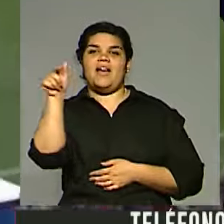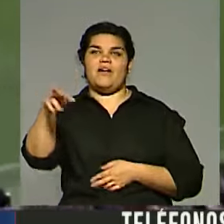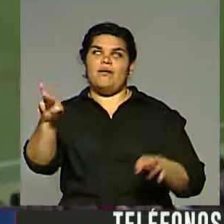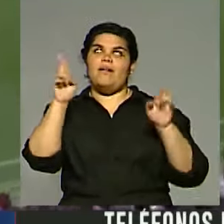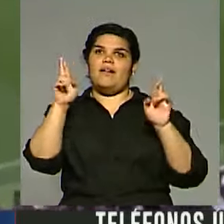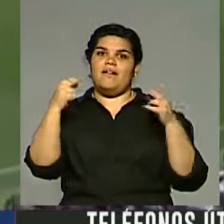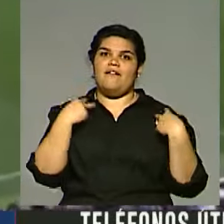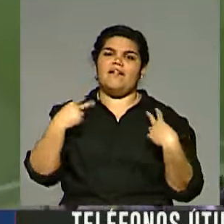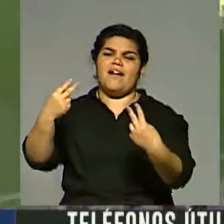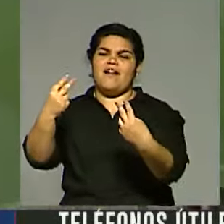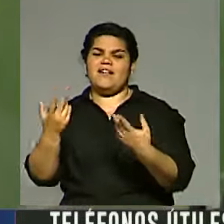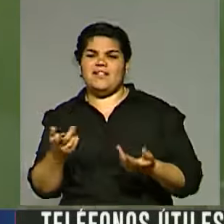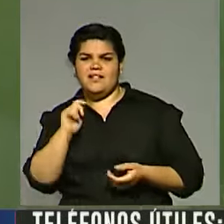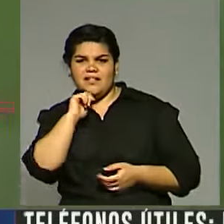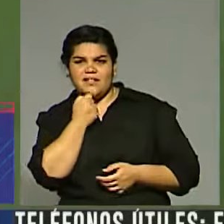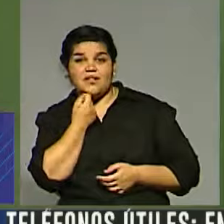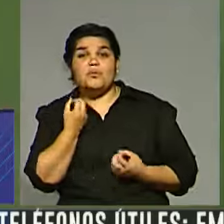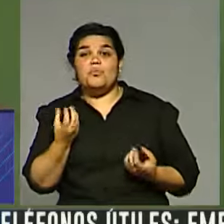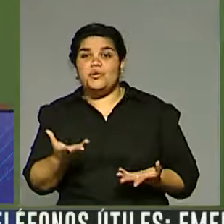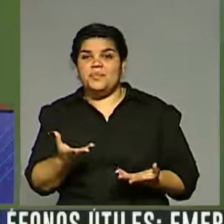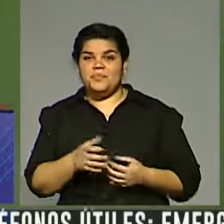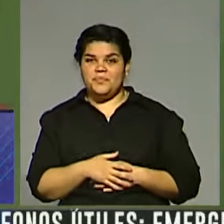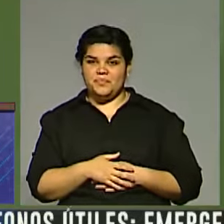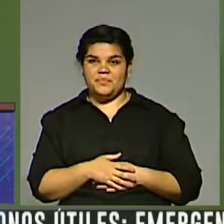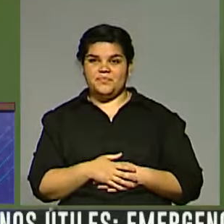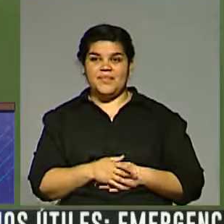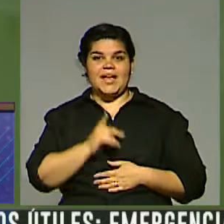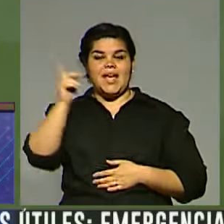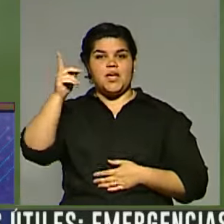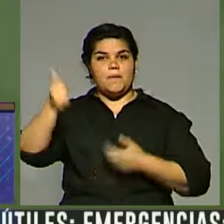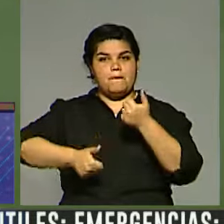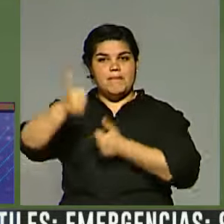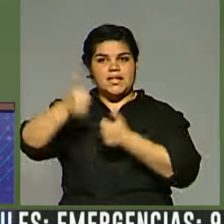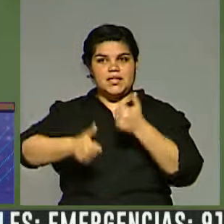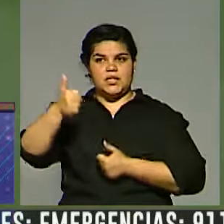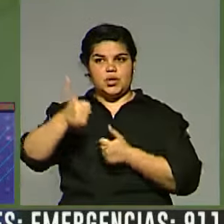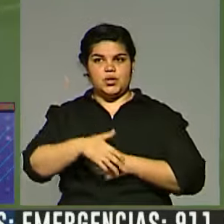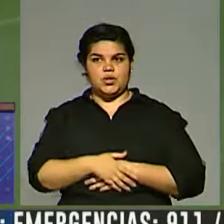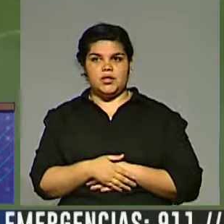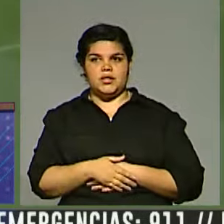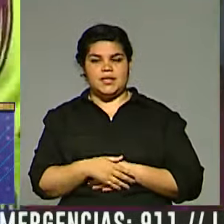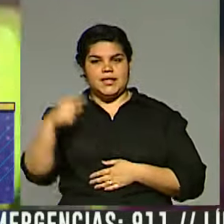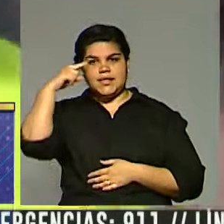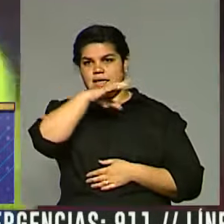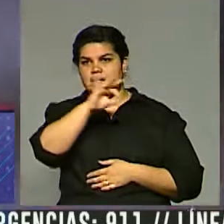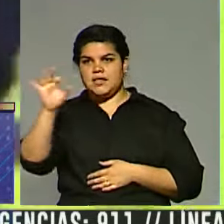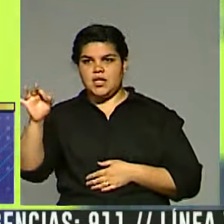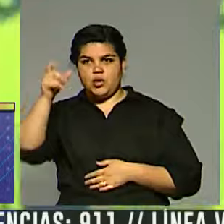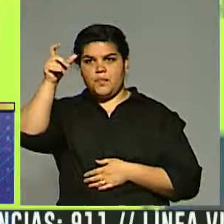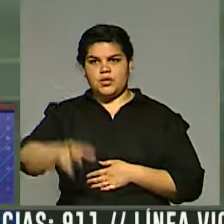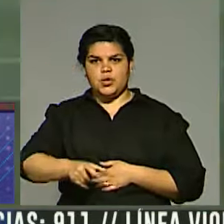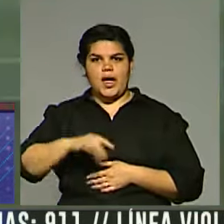muchos años. Vamos a viajar a España porque en el partido 700 de uno de los mejores jugadores de la